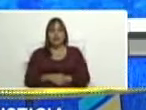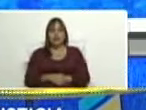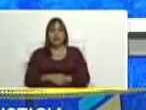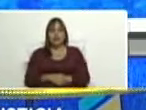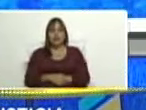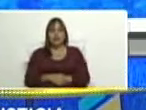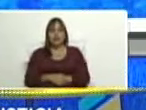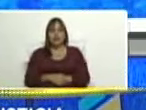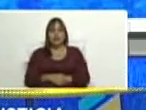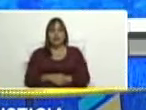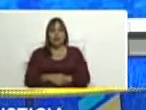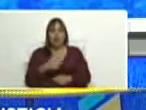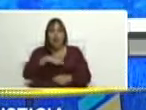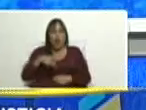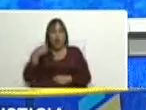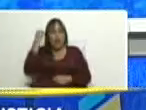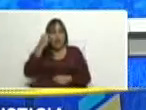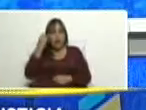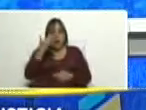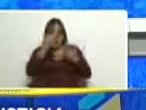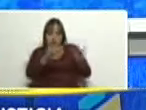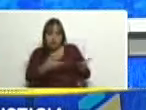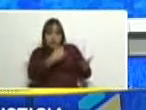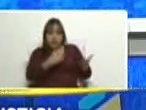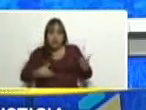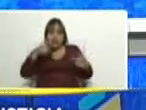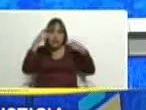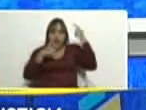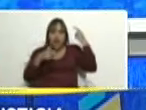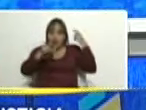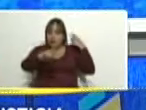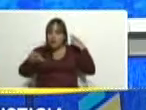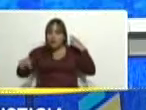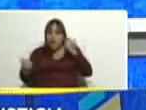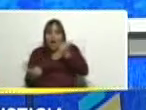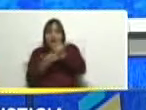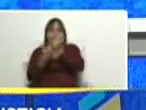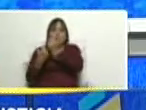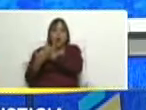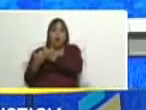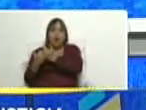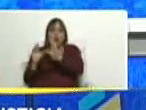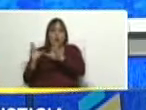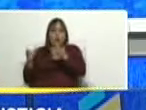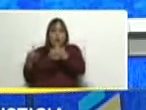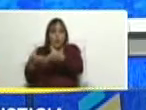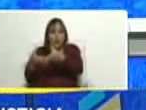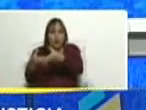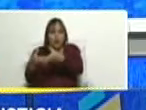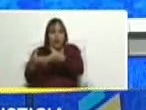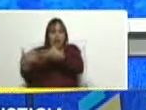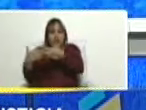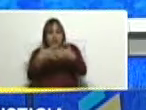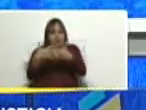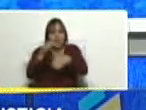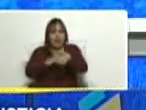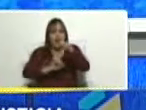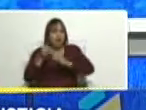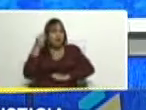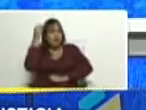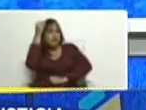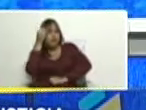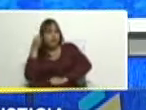nos llevó siempre a él y a quienes lo acompañábamos en su batalla a